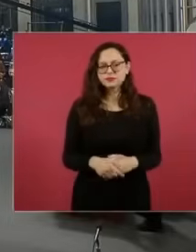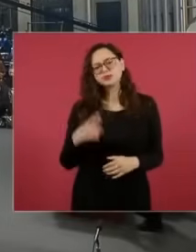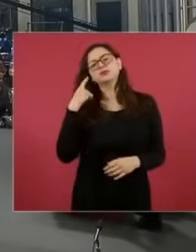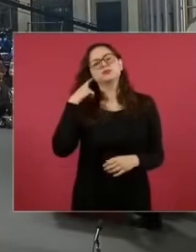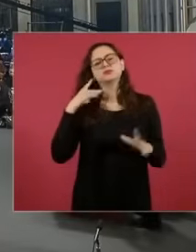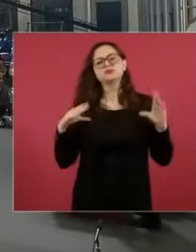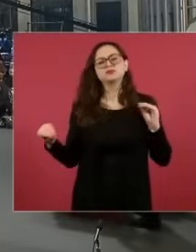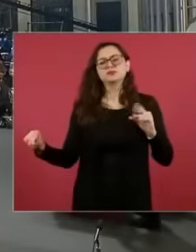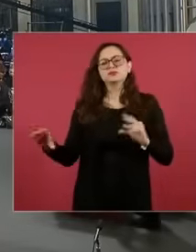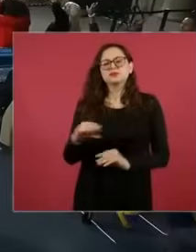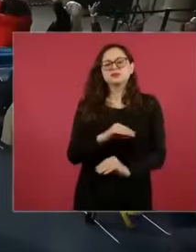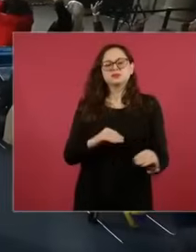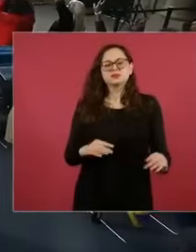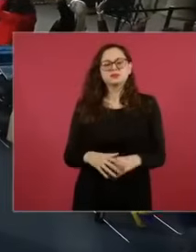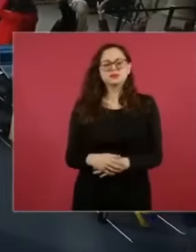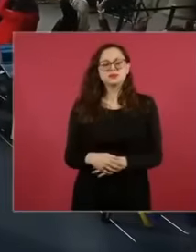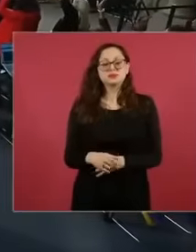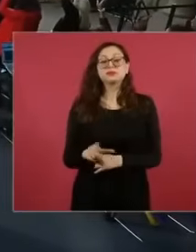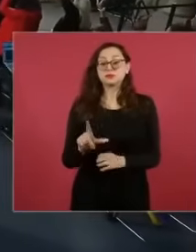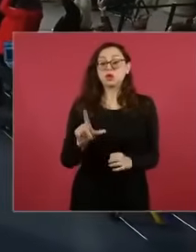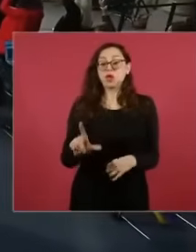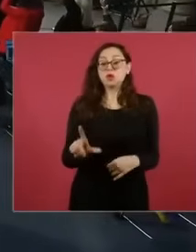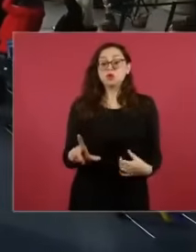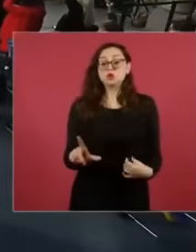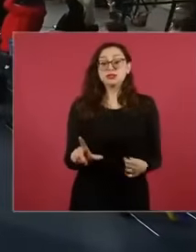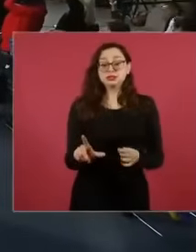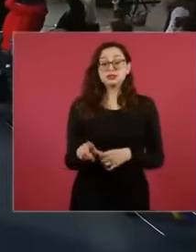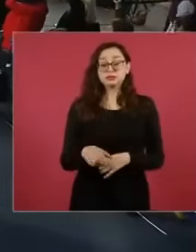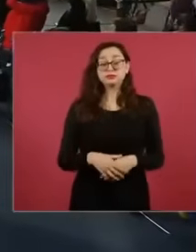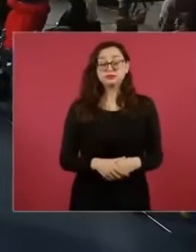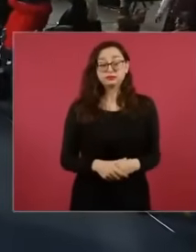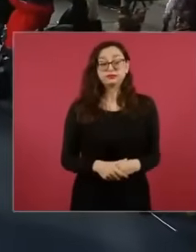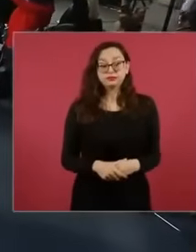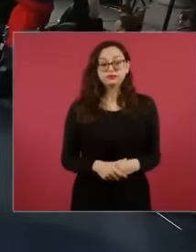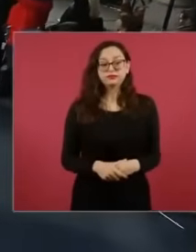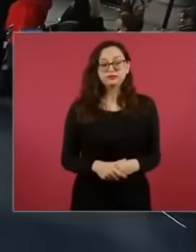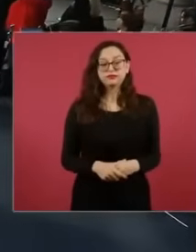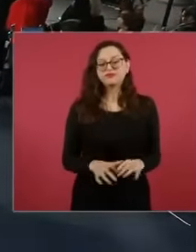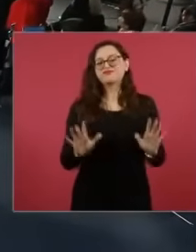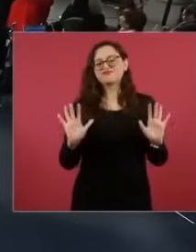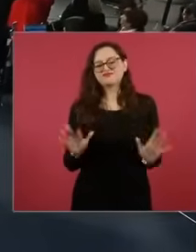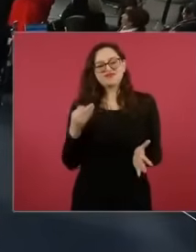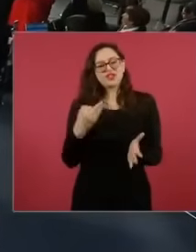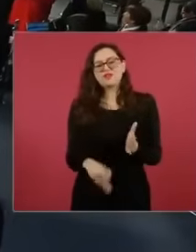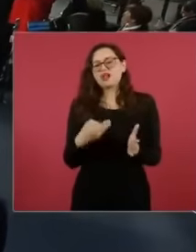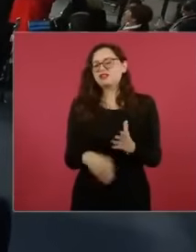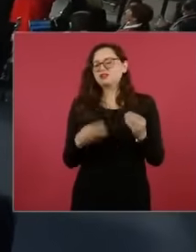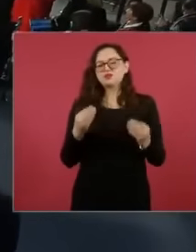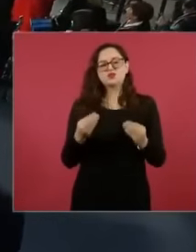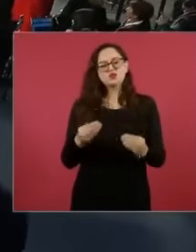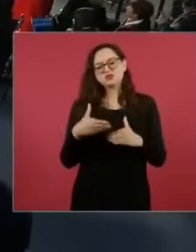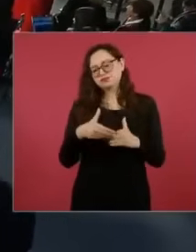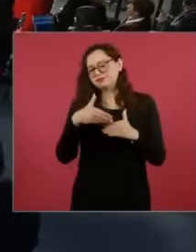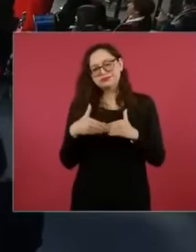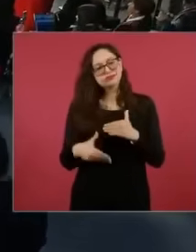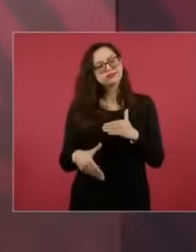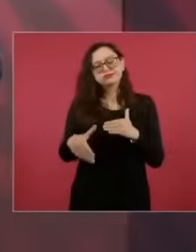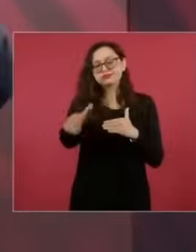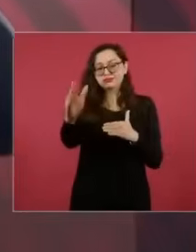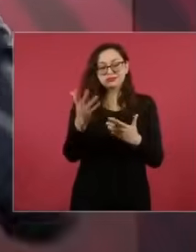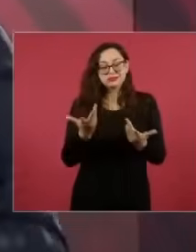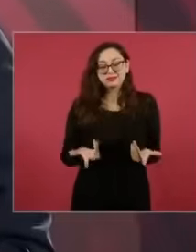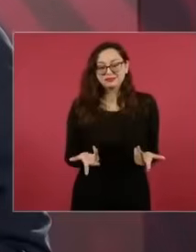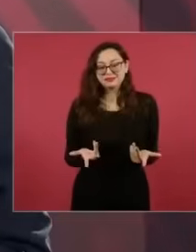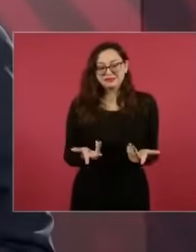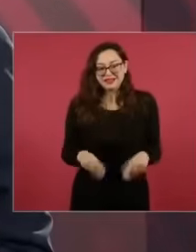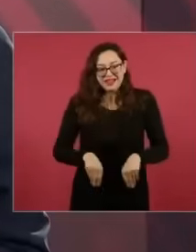el presidente ya por último. Y salió por la puerta grande, por la puerta que entró este señorón. ¿Por